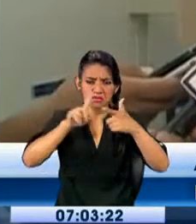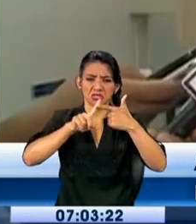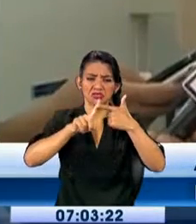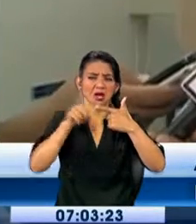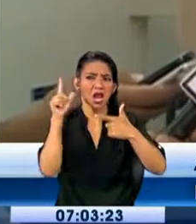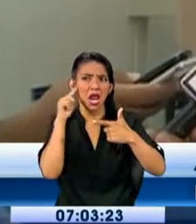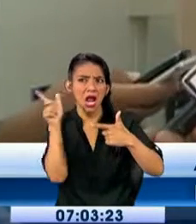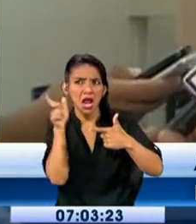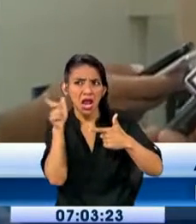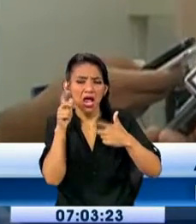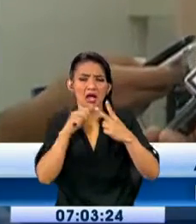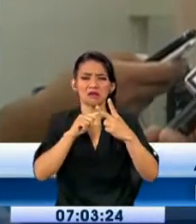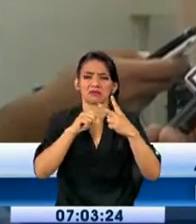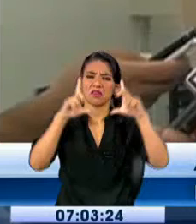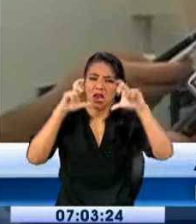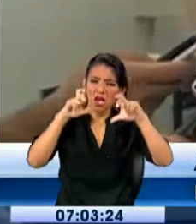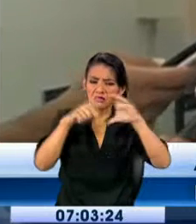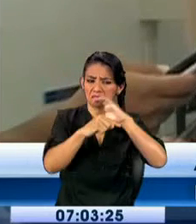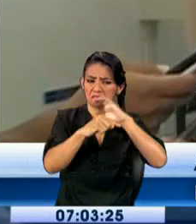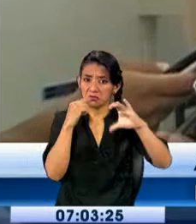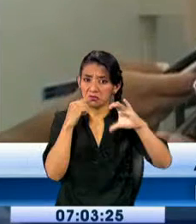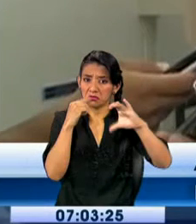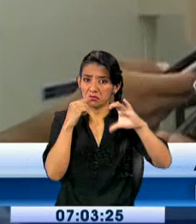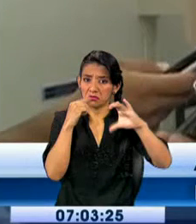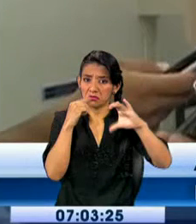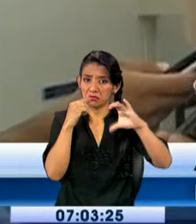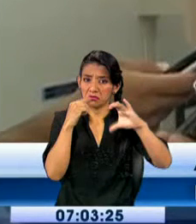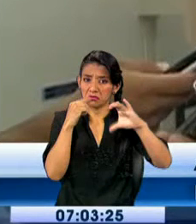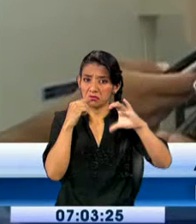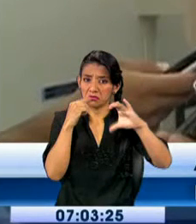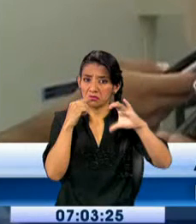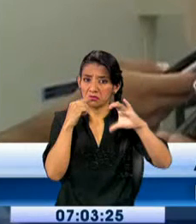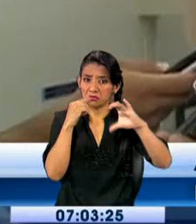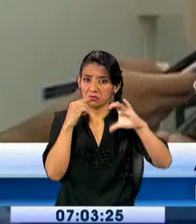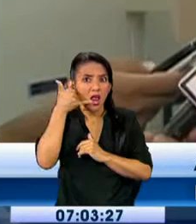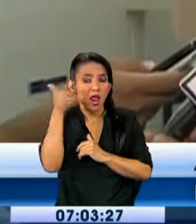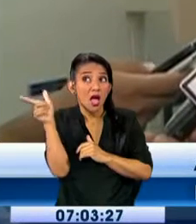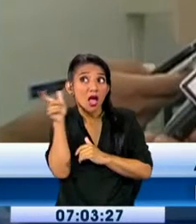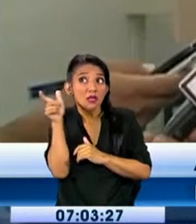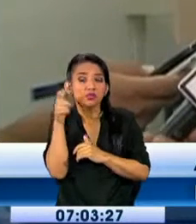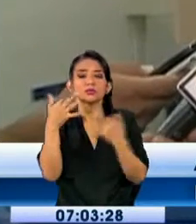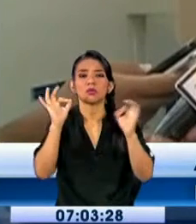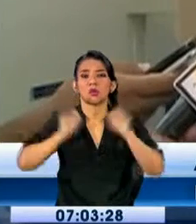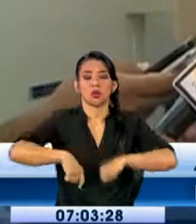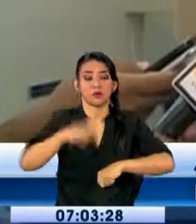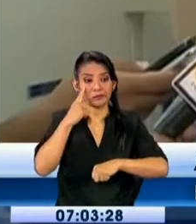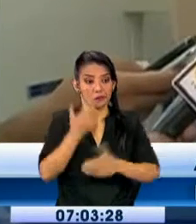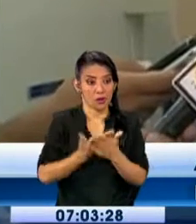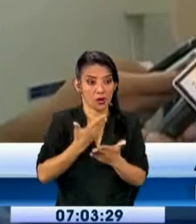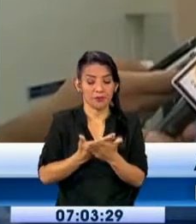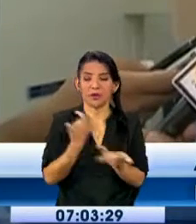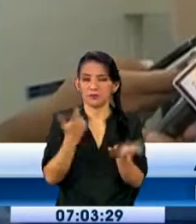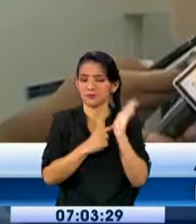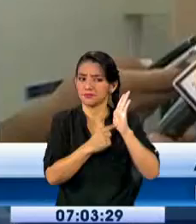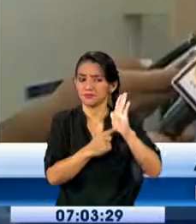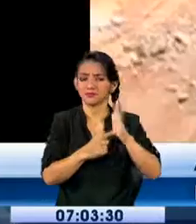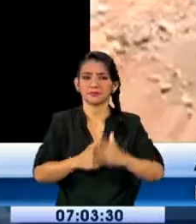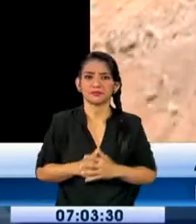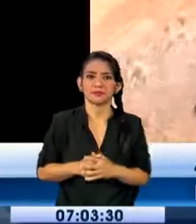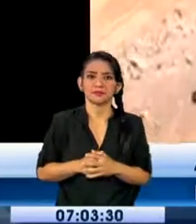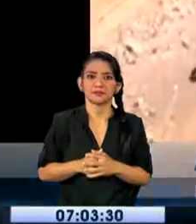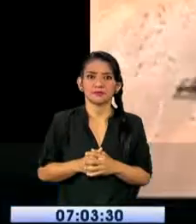utilizando los medios tecnológicos que tenemos hoy en día, como son las escuchas telefónicas, para poder evidenciar todo este tipo de ilícitos que se han estado